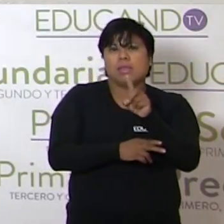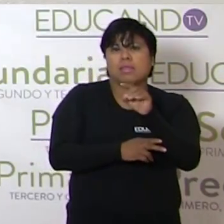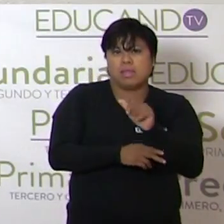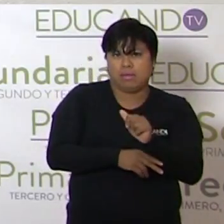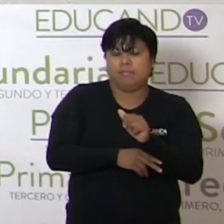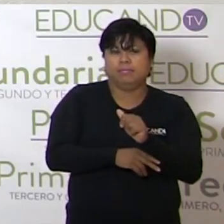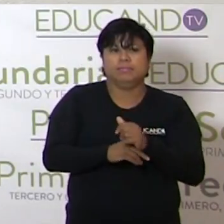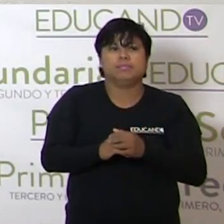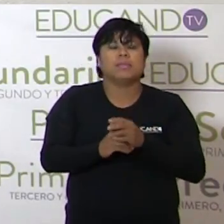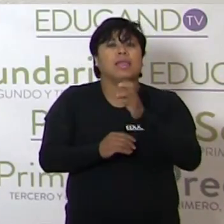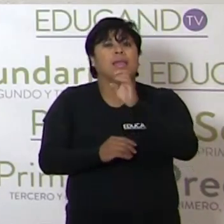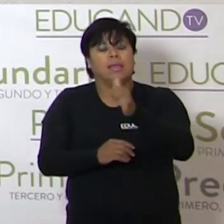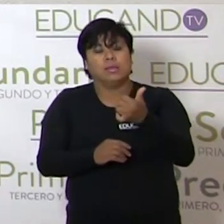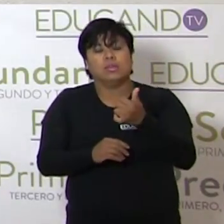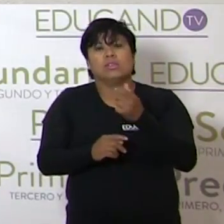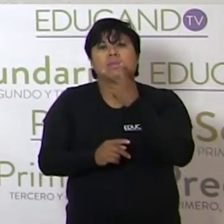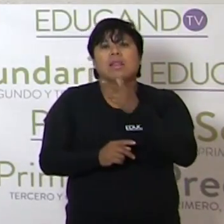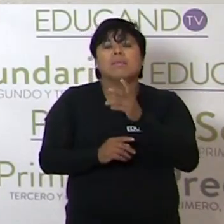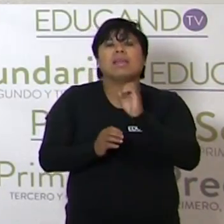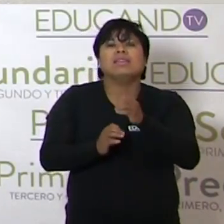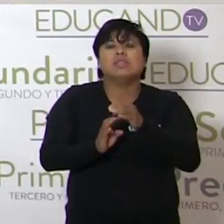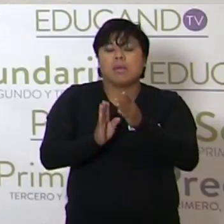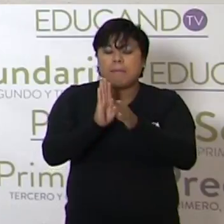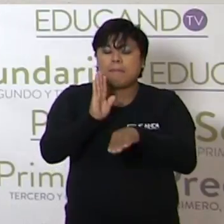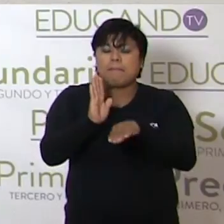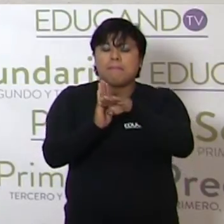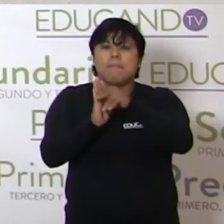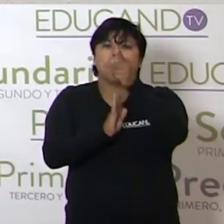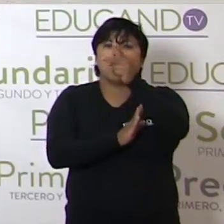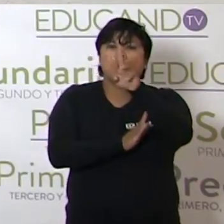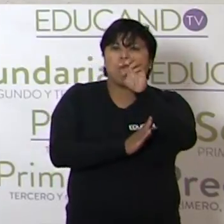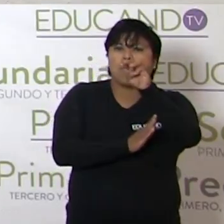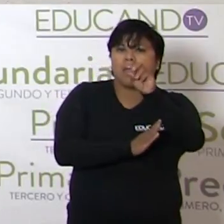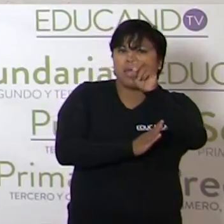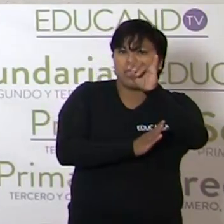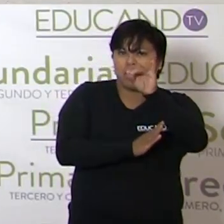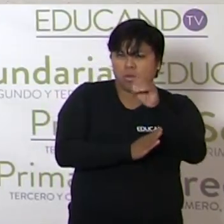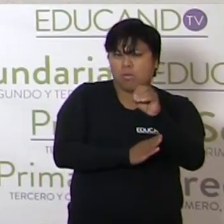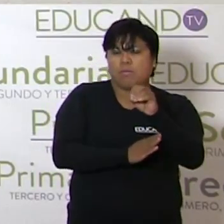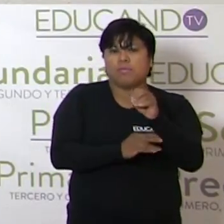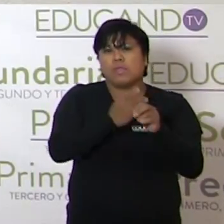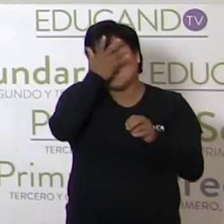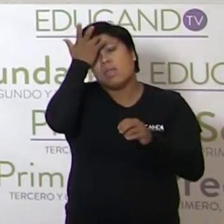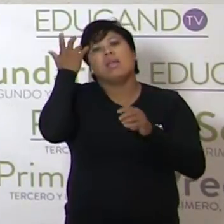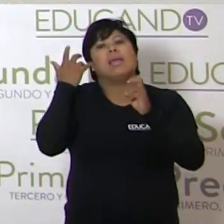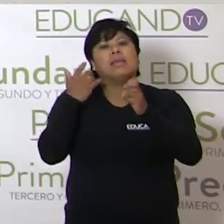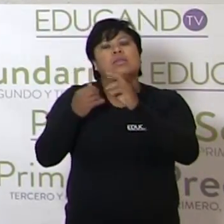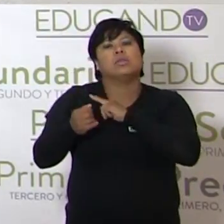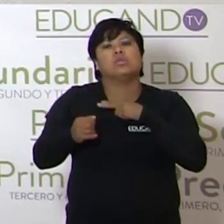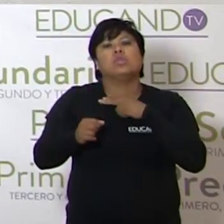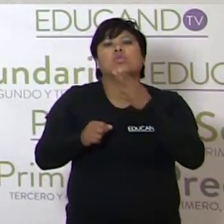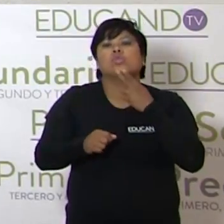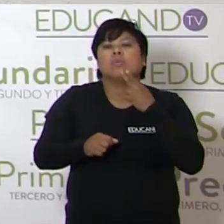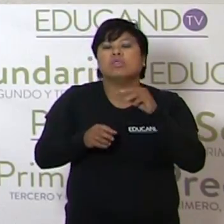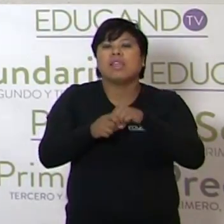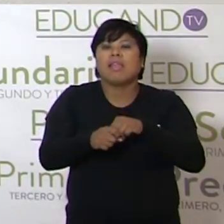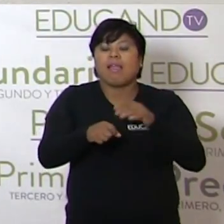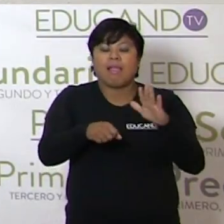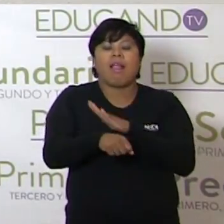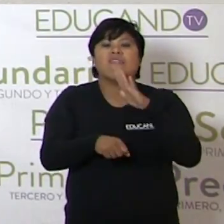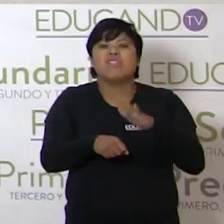la media. En otras palabras, es el promedio. Y eso, eso se utiliza continuamente en tus calificaciones, para promediar